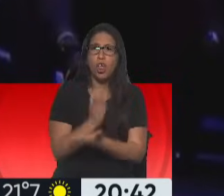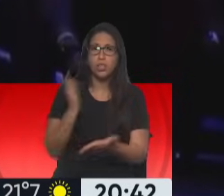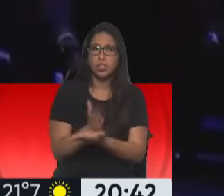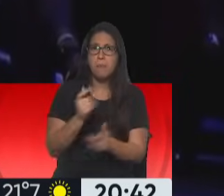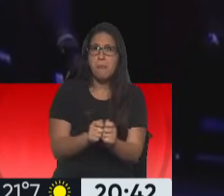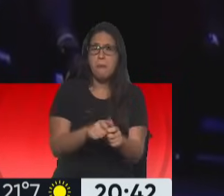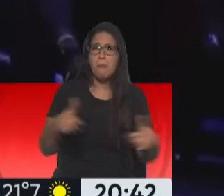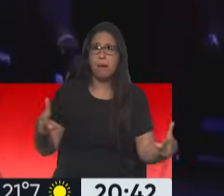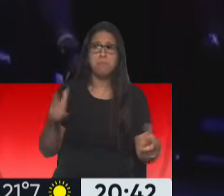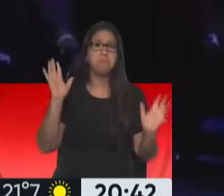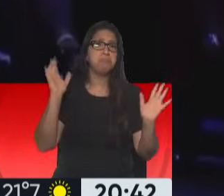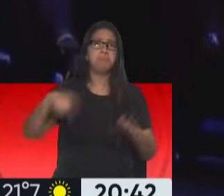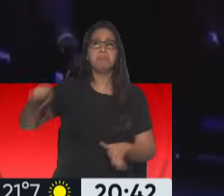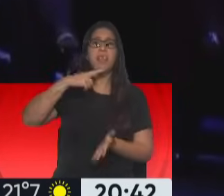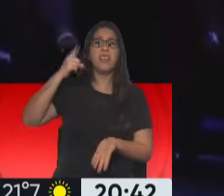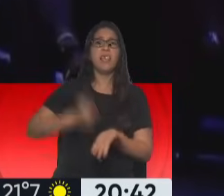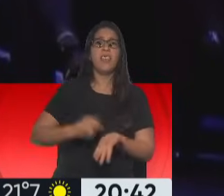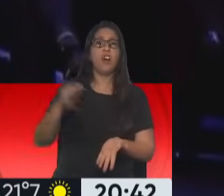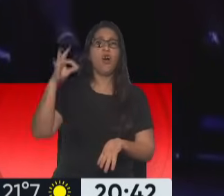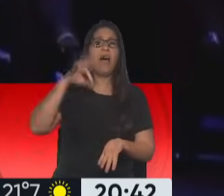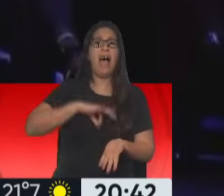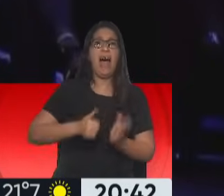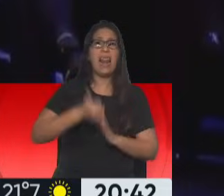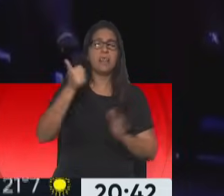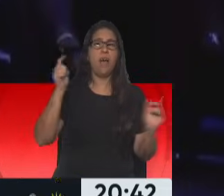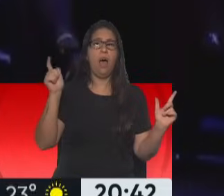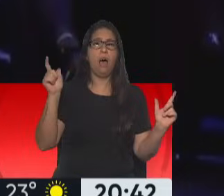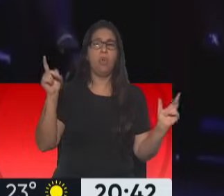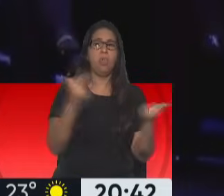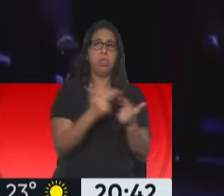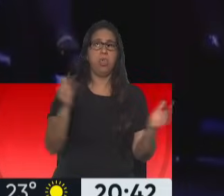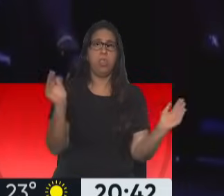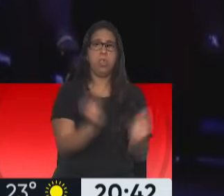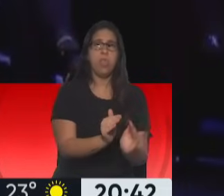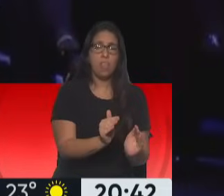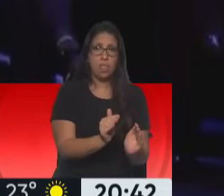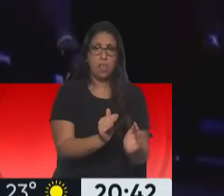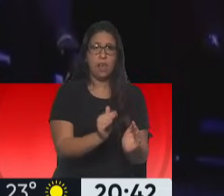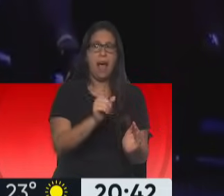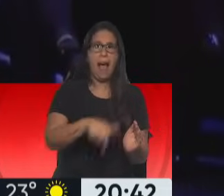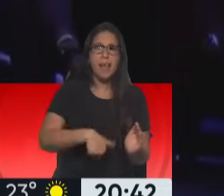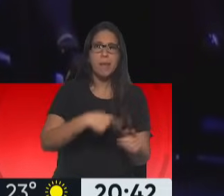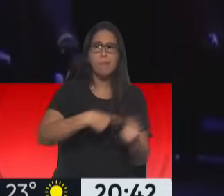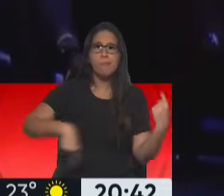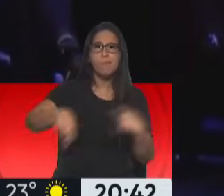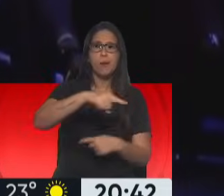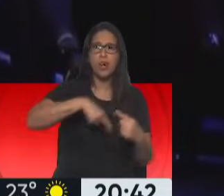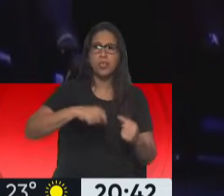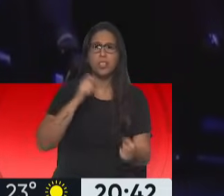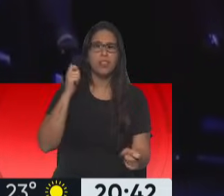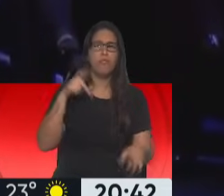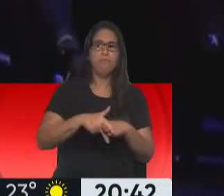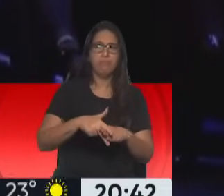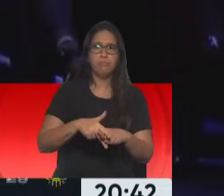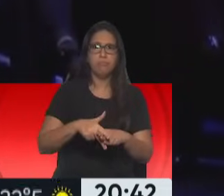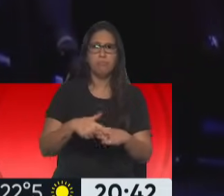embargo, decidieron acotar las ganancias. Al acotar las ganancias, interrumpieron el proceso de asignación de